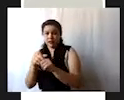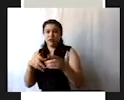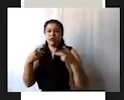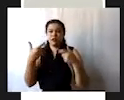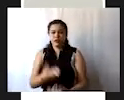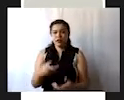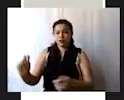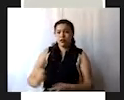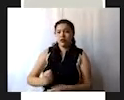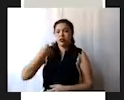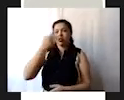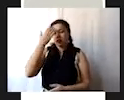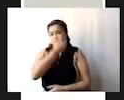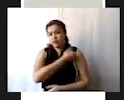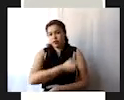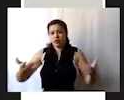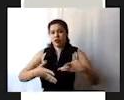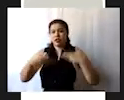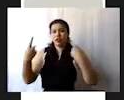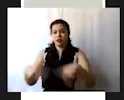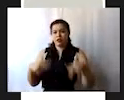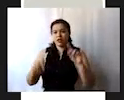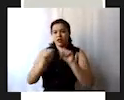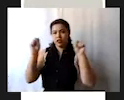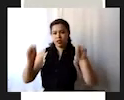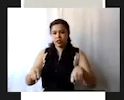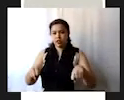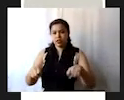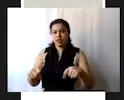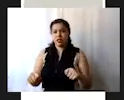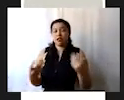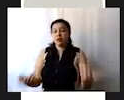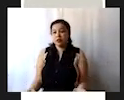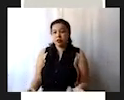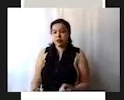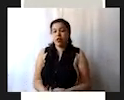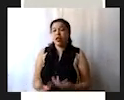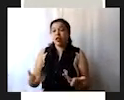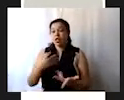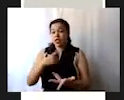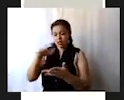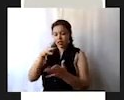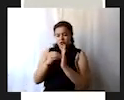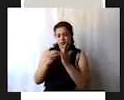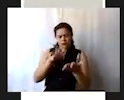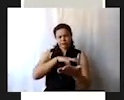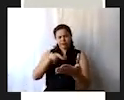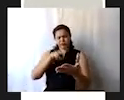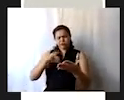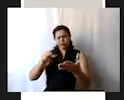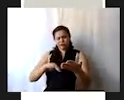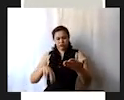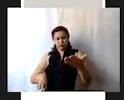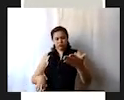creación de capacidades, comercio y cuestiones sistémicas. Si bien ustedes al leer la Agenda 2030 van